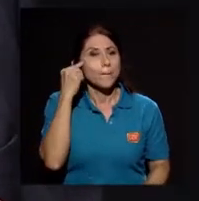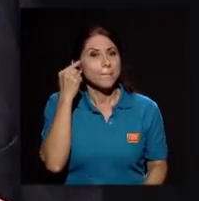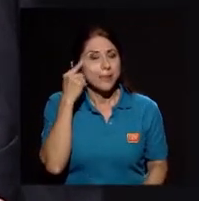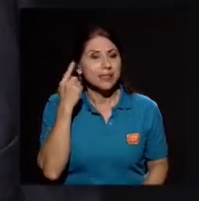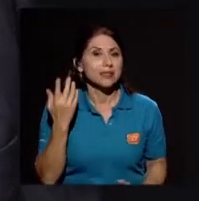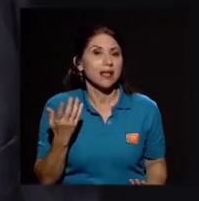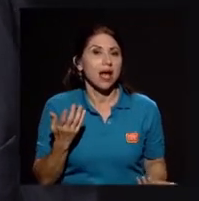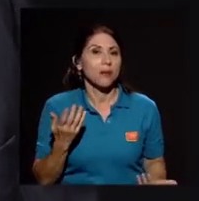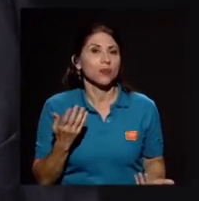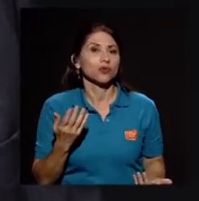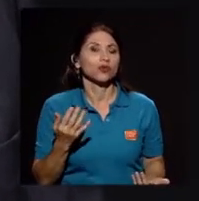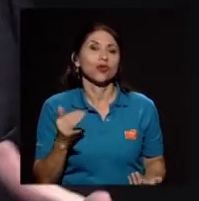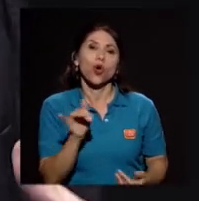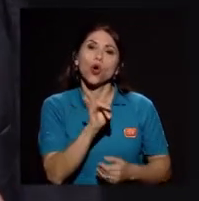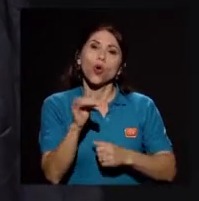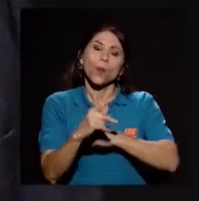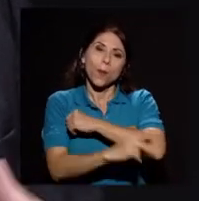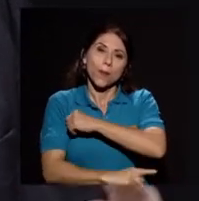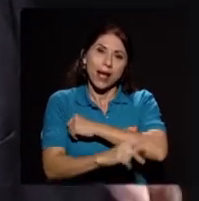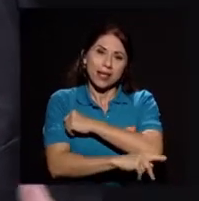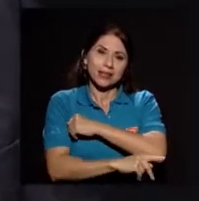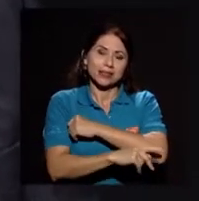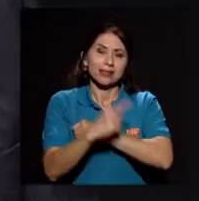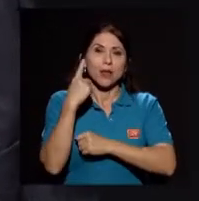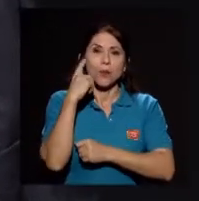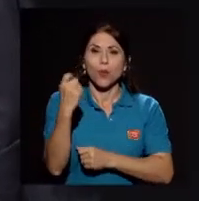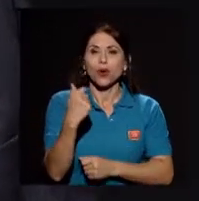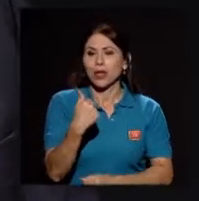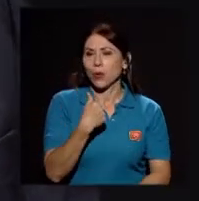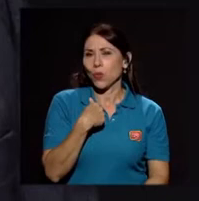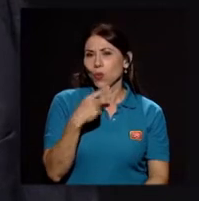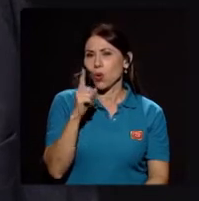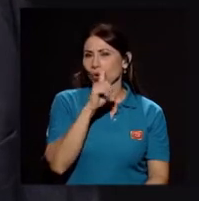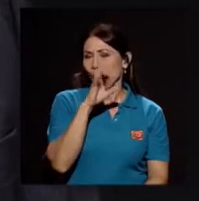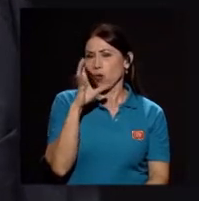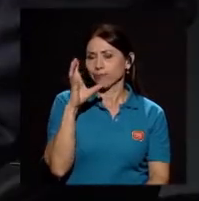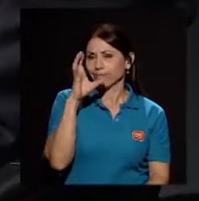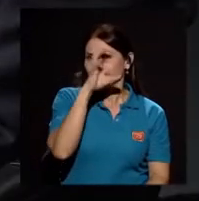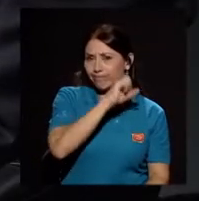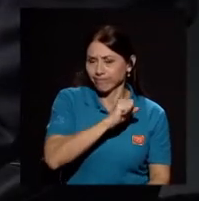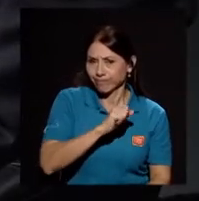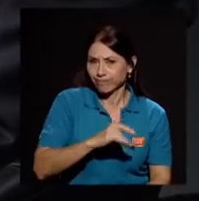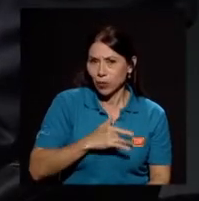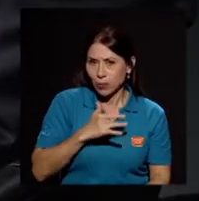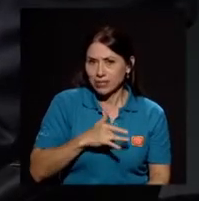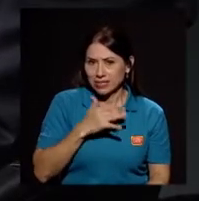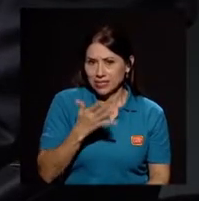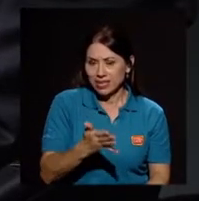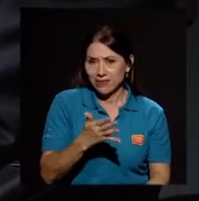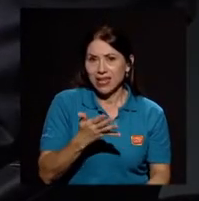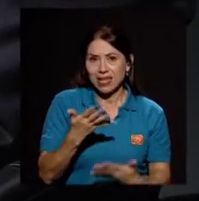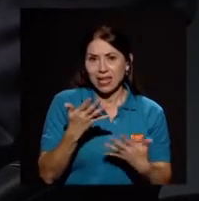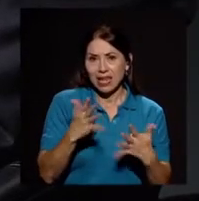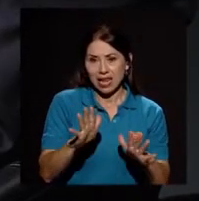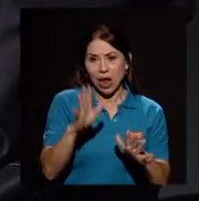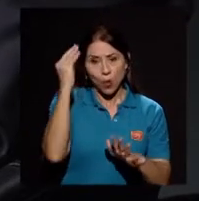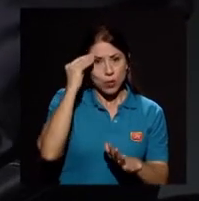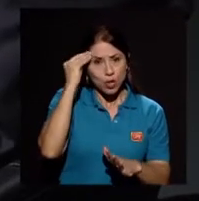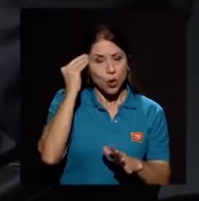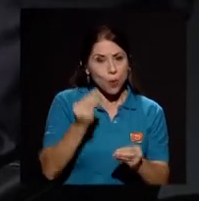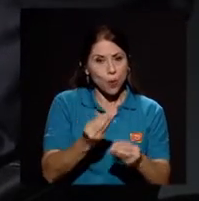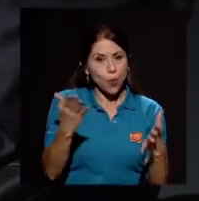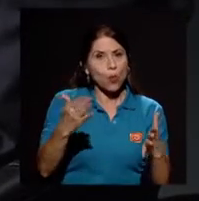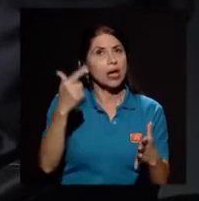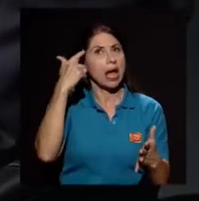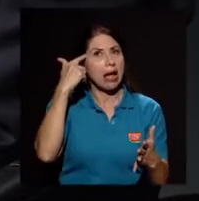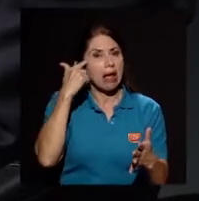como país porque al menos no lo percibe uno como que éste desde sobre la agenda de la opinión pública ni siquiera sobre